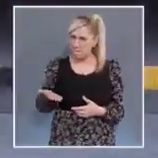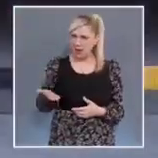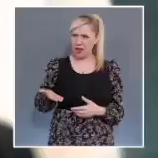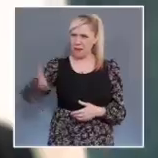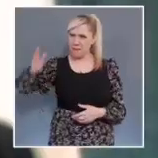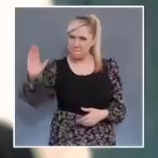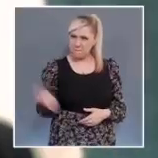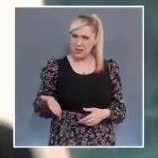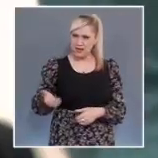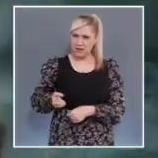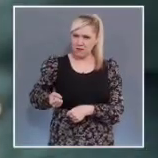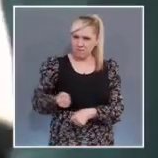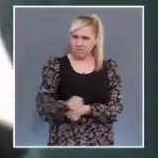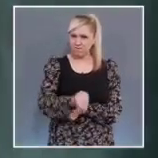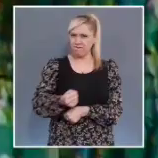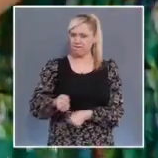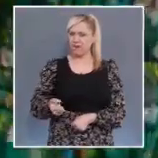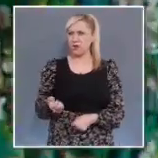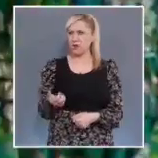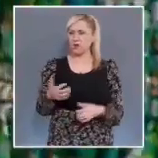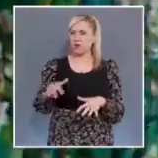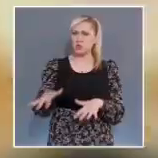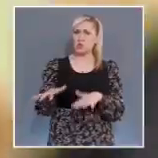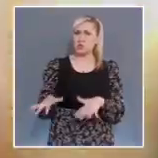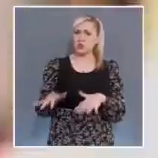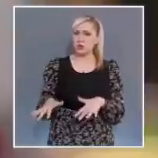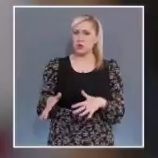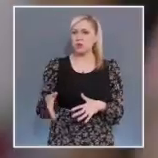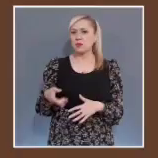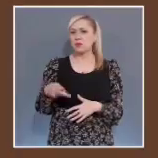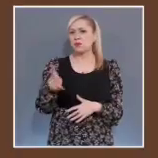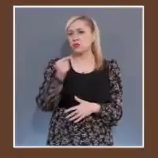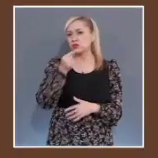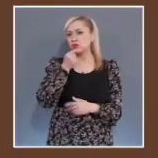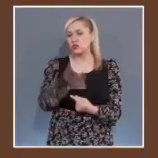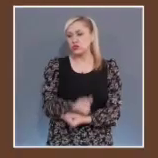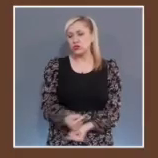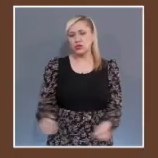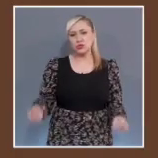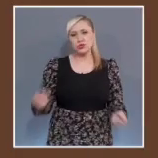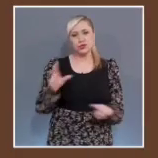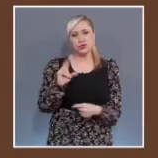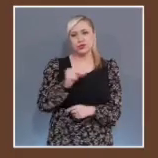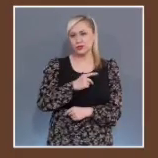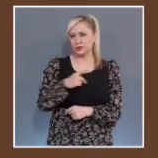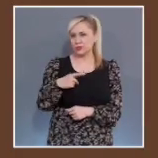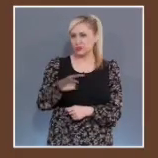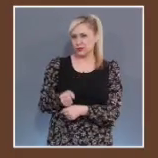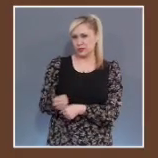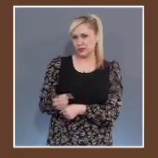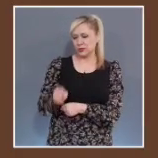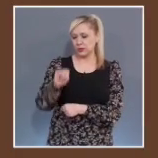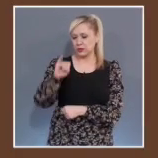se manifiesta en diversos ámbitos de la vida de las infancias. El INEGI registró